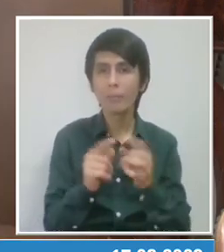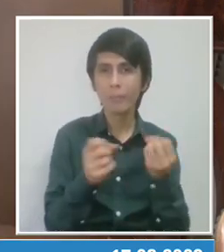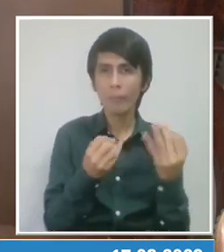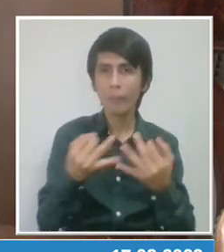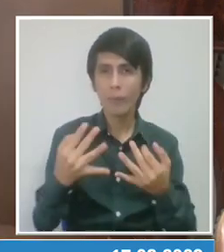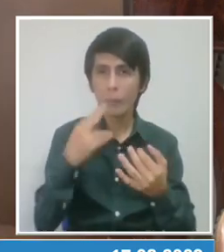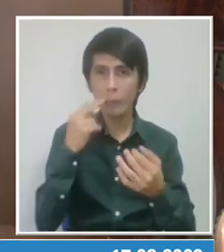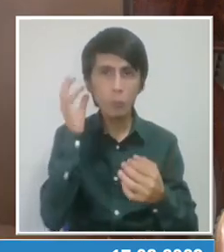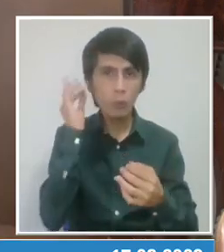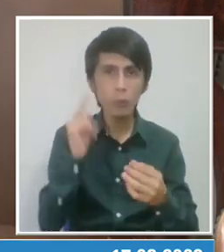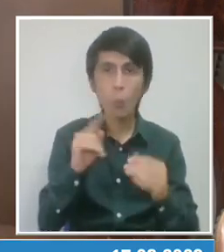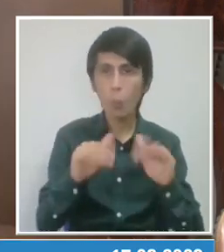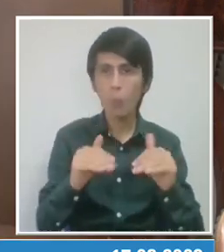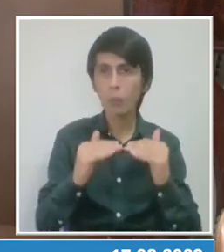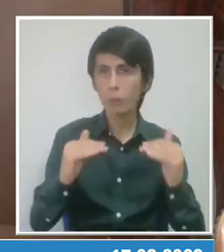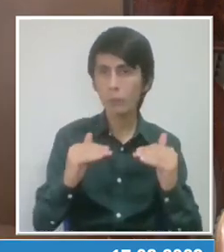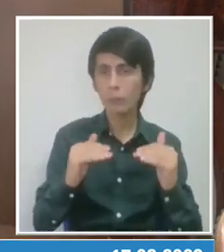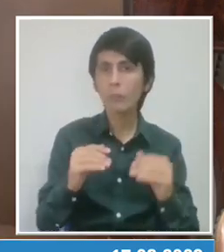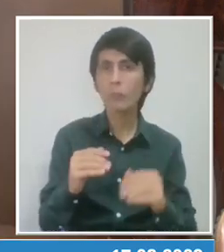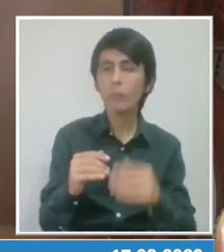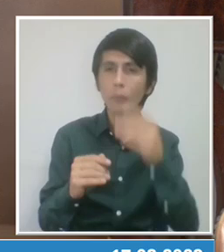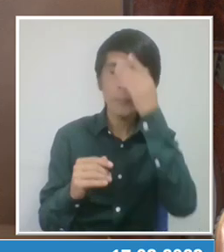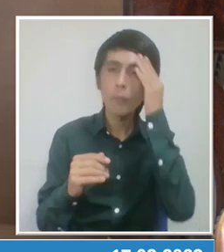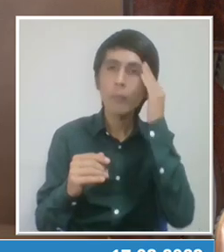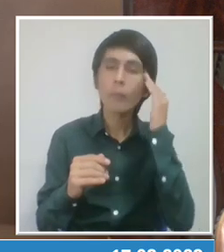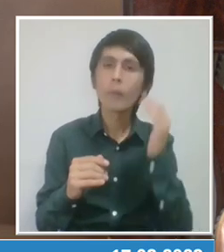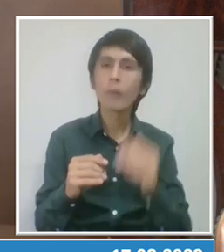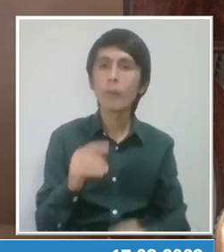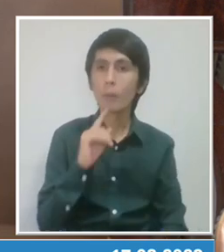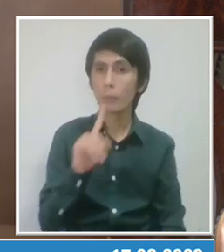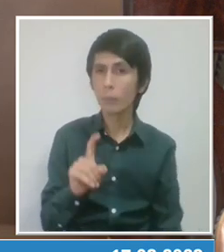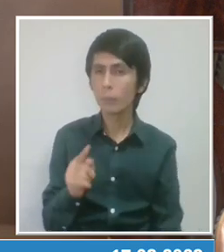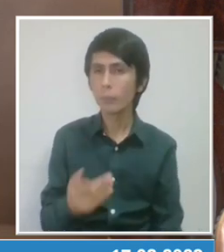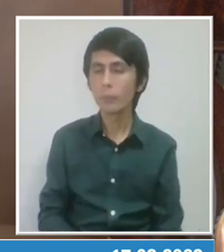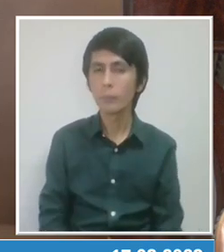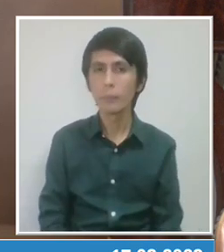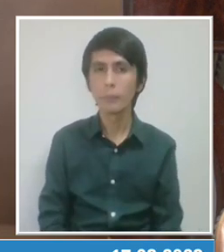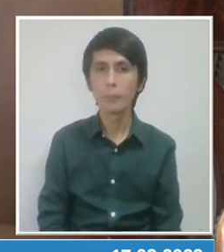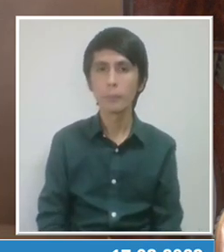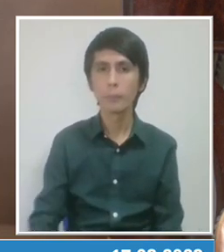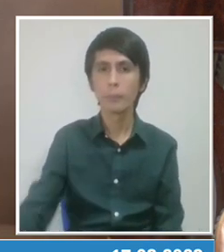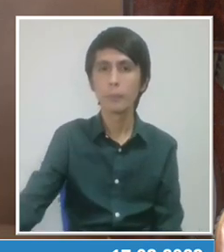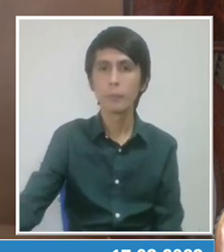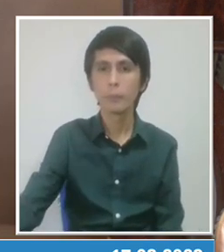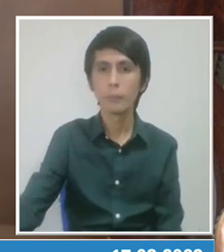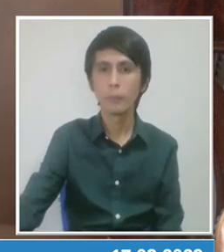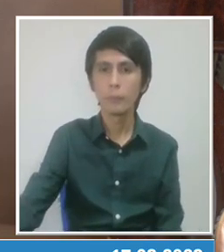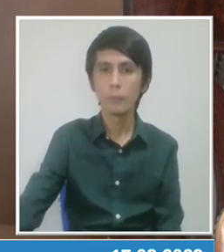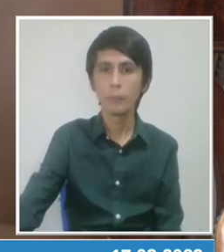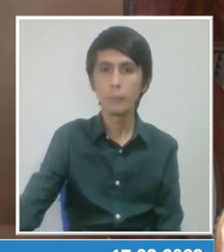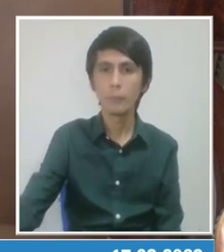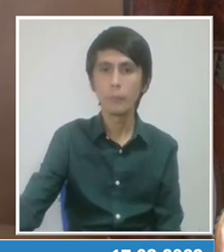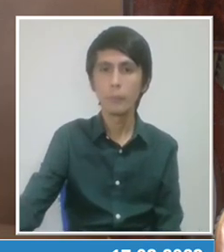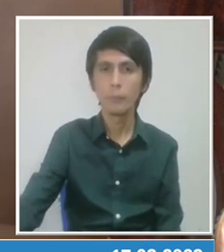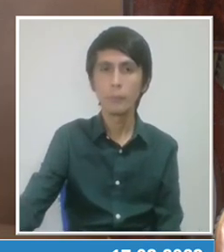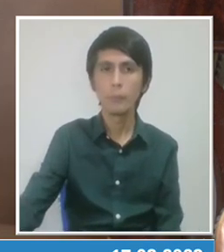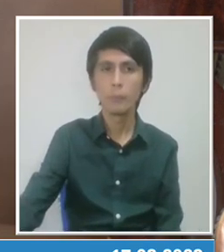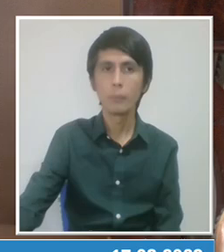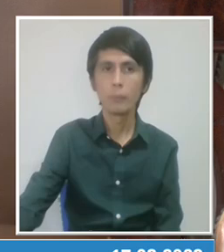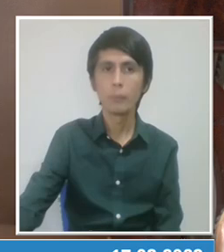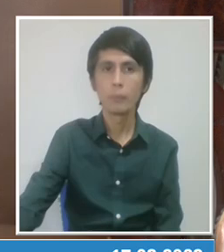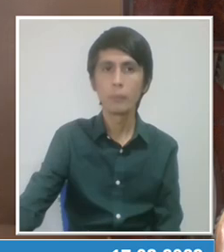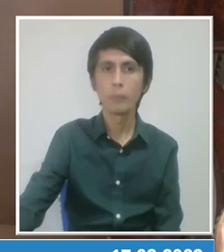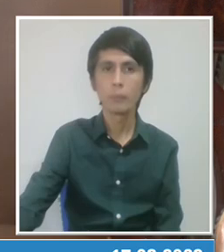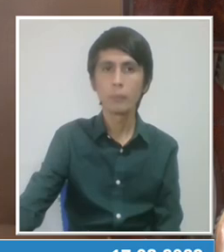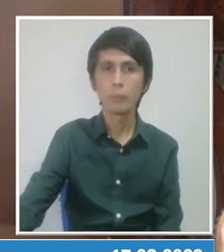dichos principios. Si bien en principio la equidad de género podría entenderse contenido en nuestro actual artículo 19,